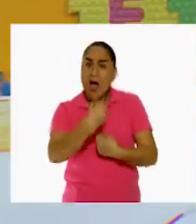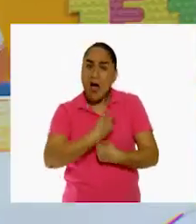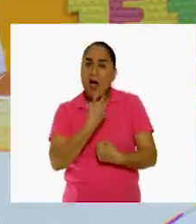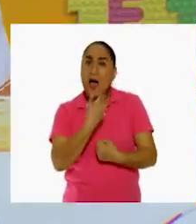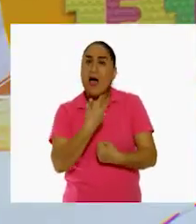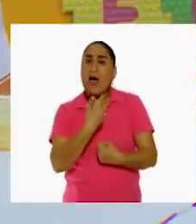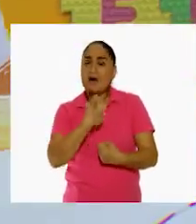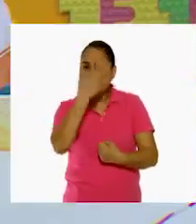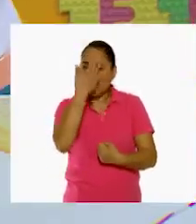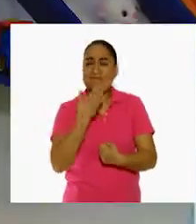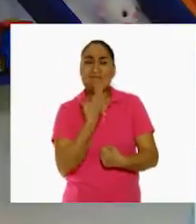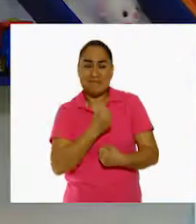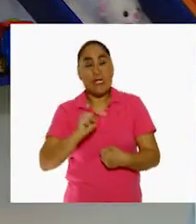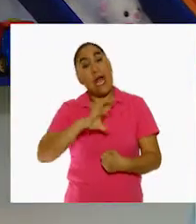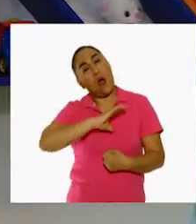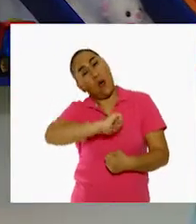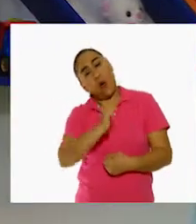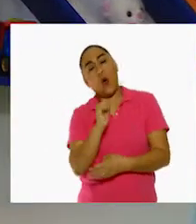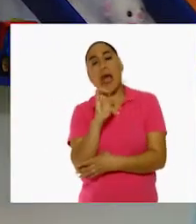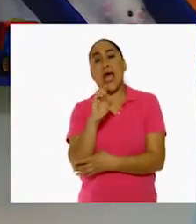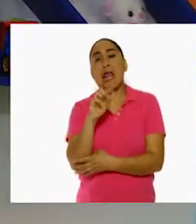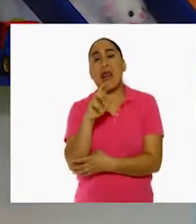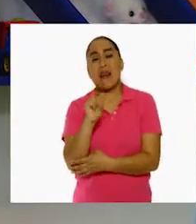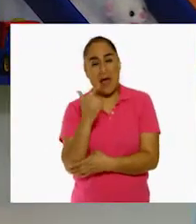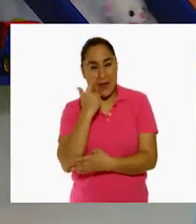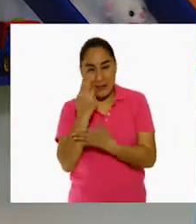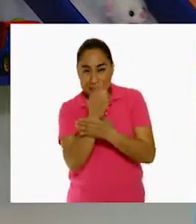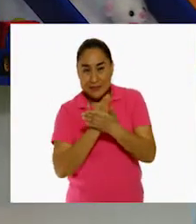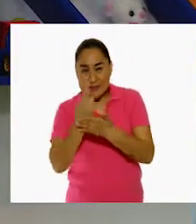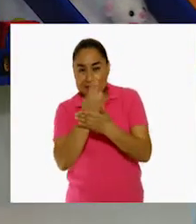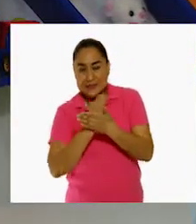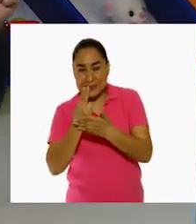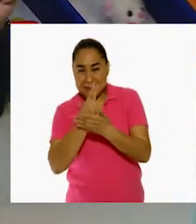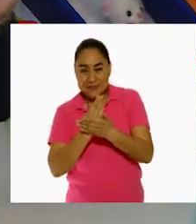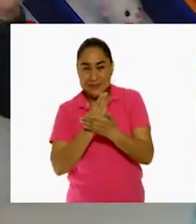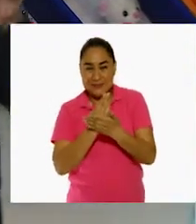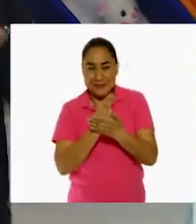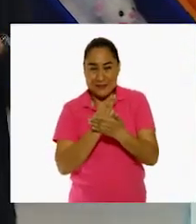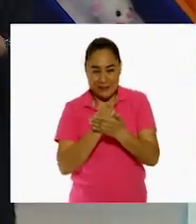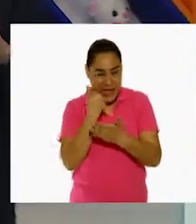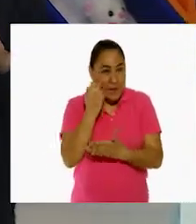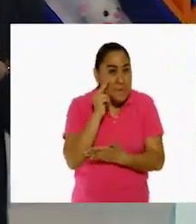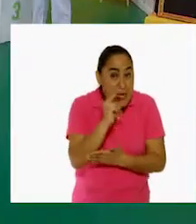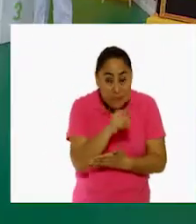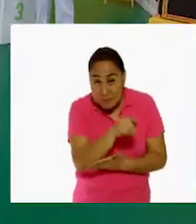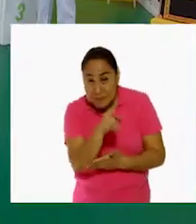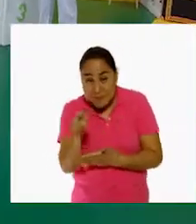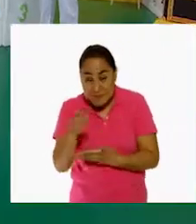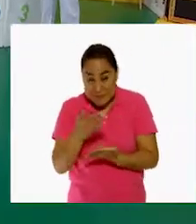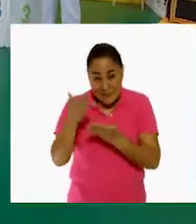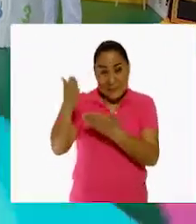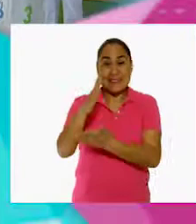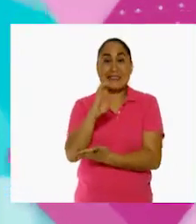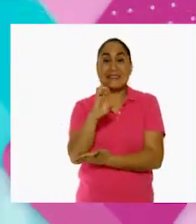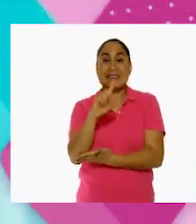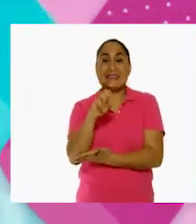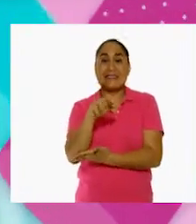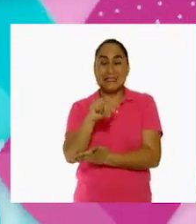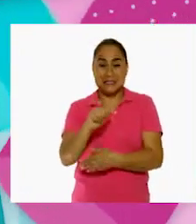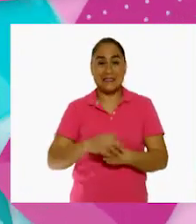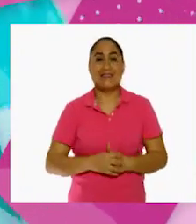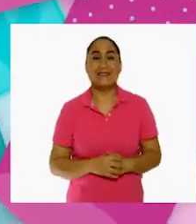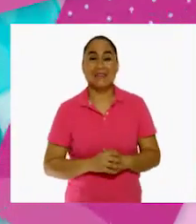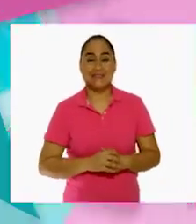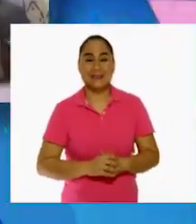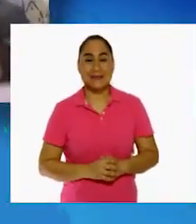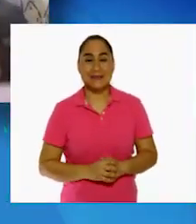También Elena nos compartió la palma de su mano. Vamos a ver y a escucharla entonces. ¿Están listas y listos? Sí, sí, vamos. Vamos contigo, Elena. Muéstranos la palma de tu